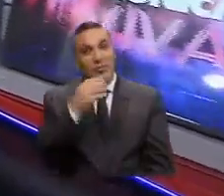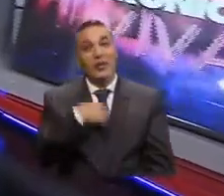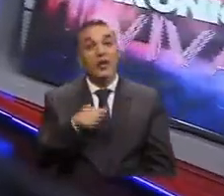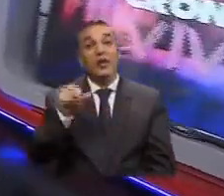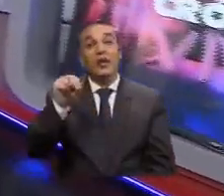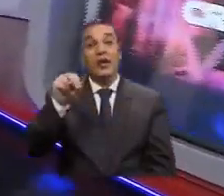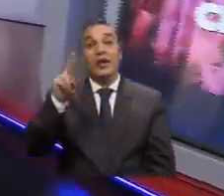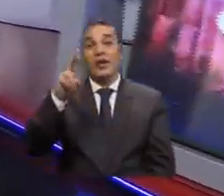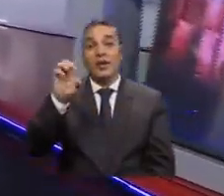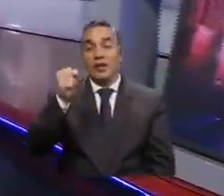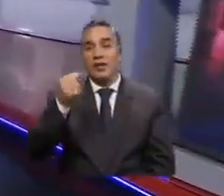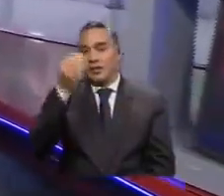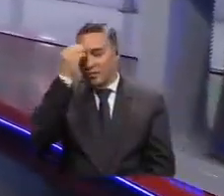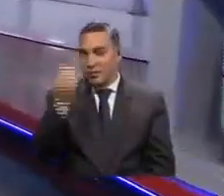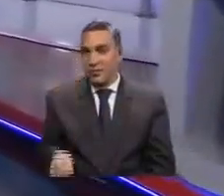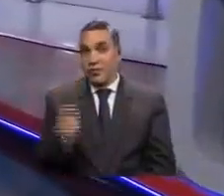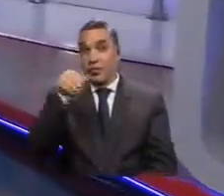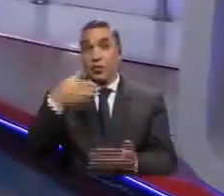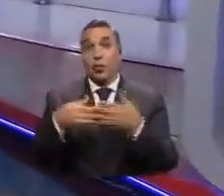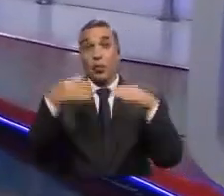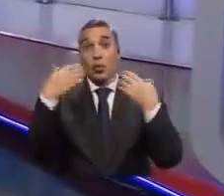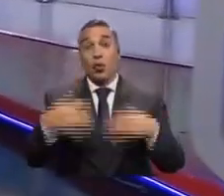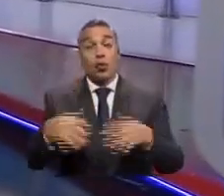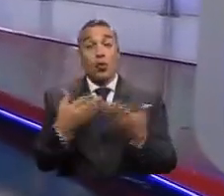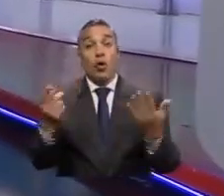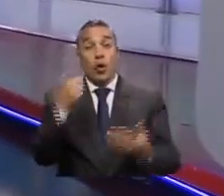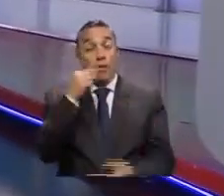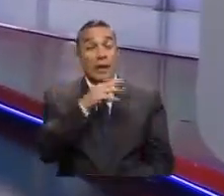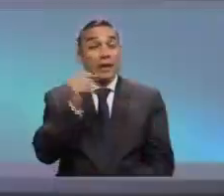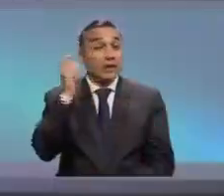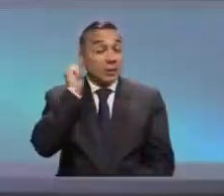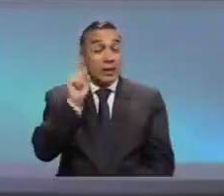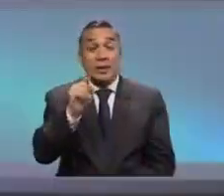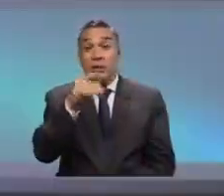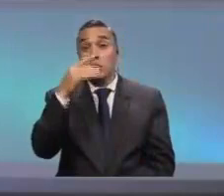cumple usted, evidente. Buenos días, ñaño lindo, señoras y señores.